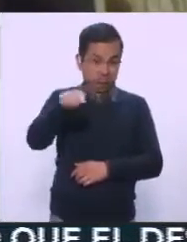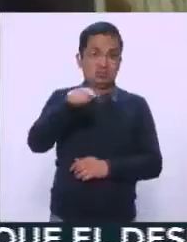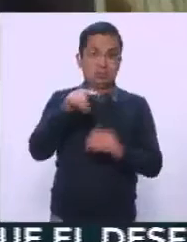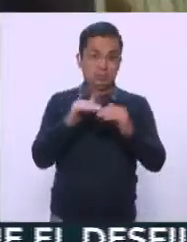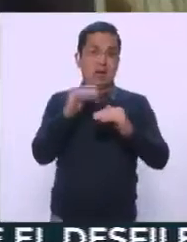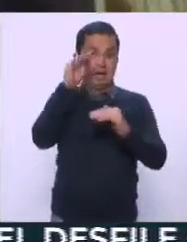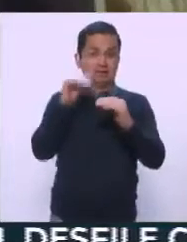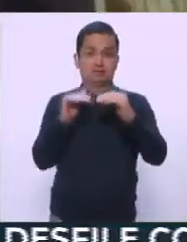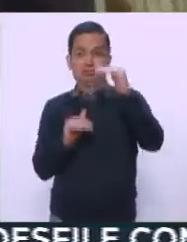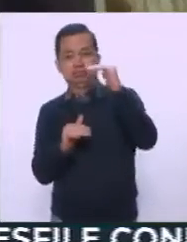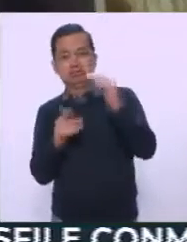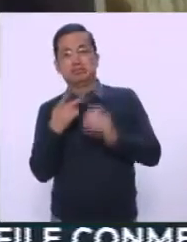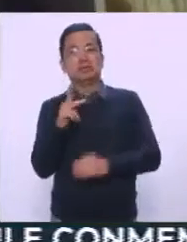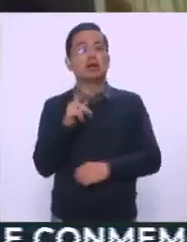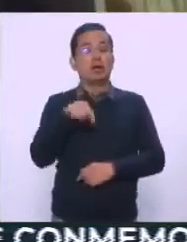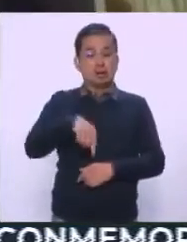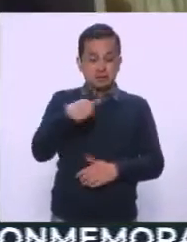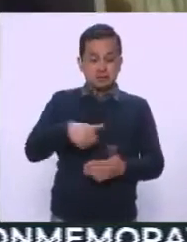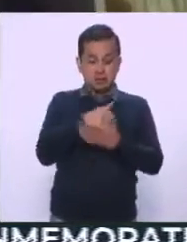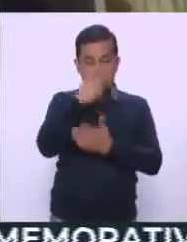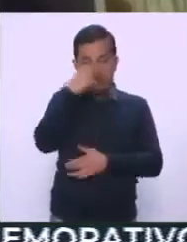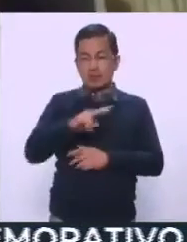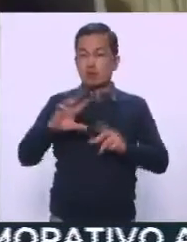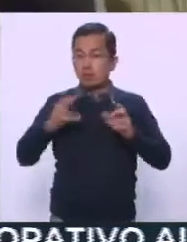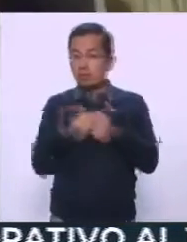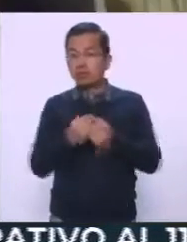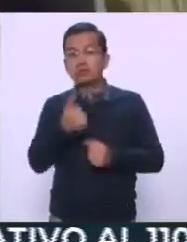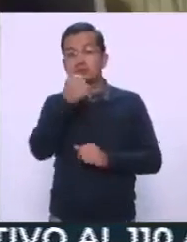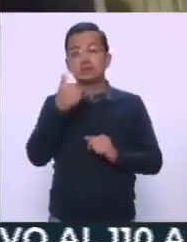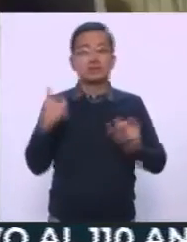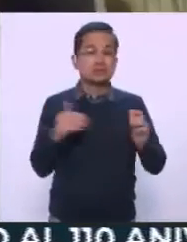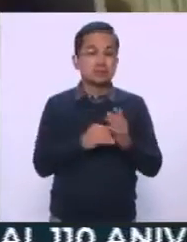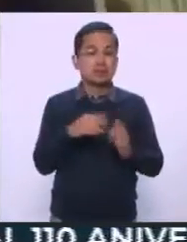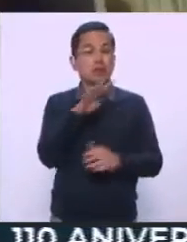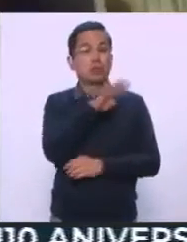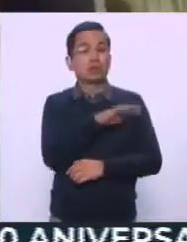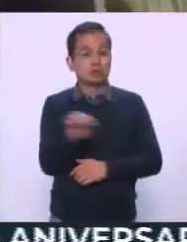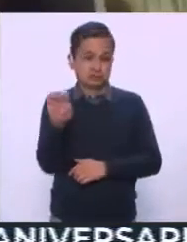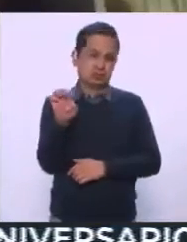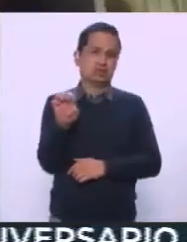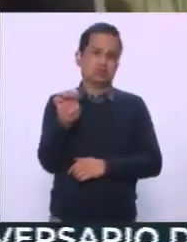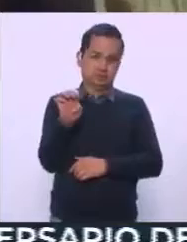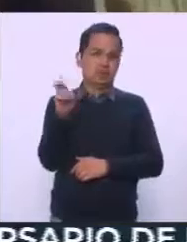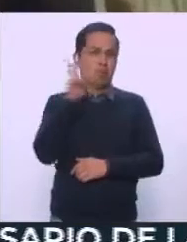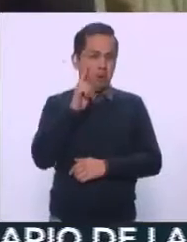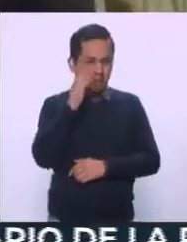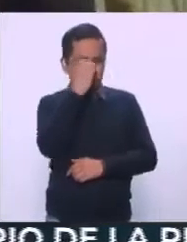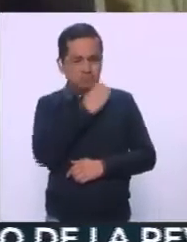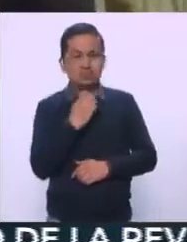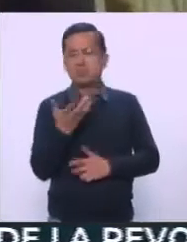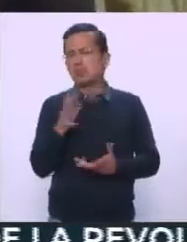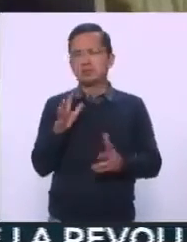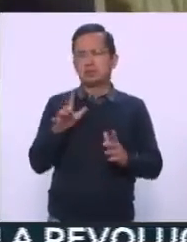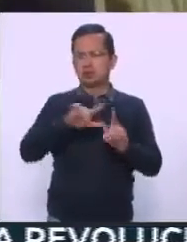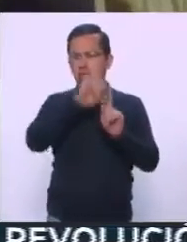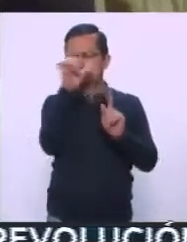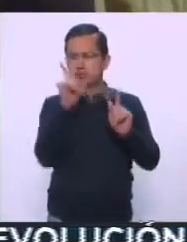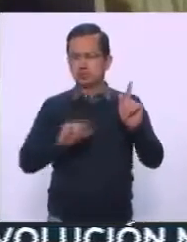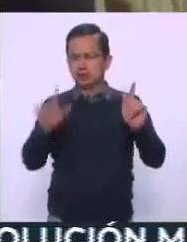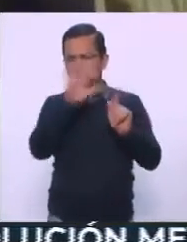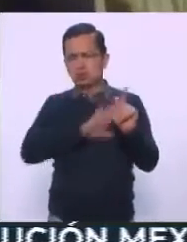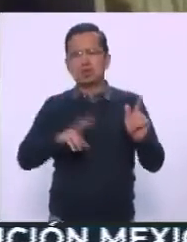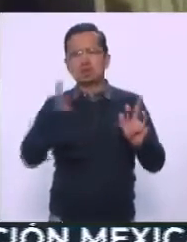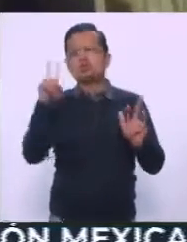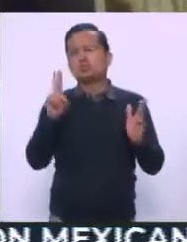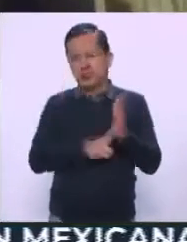que mencioné, mientras que en la Ciudad de México es de 6.400, a nivel nacional es de 2.000 por cada 100.000 personas, es